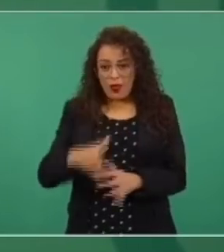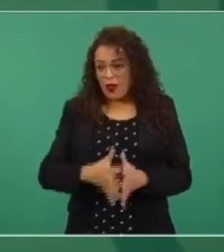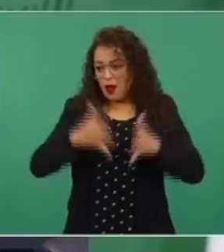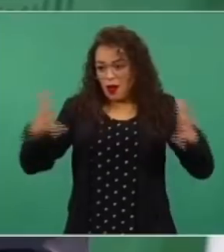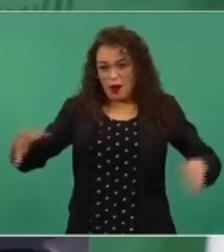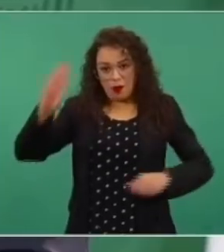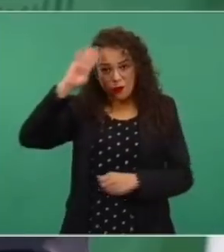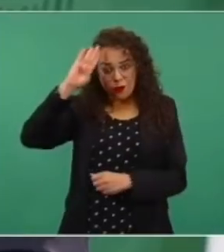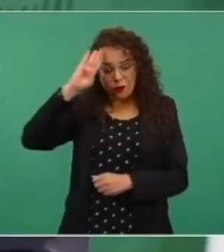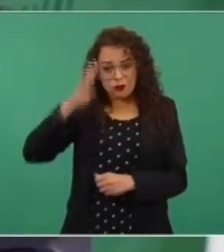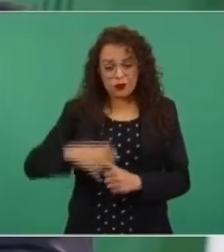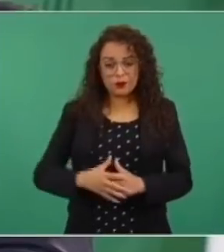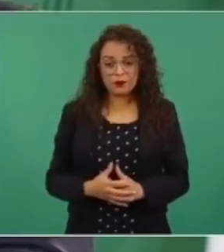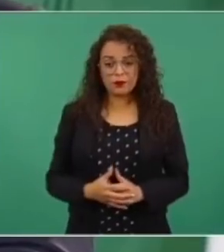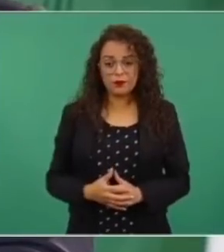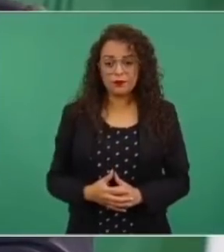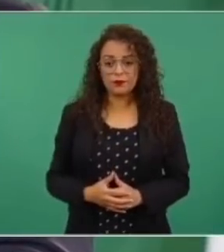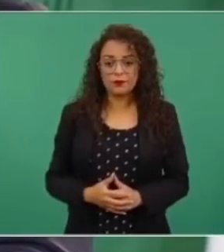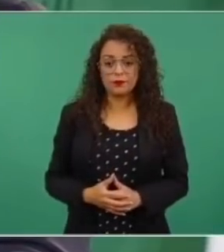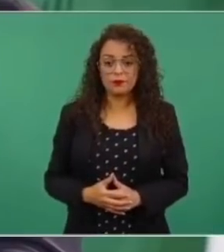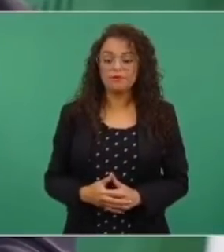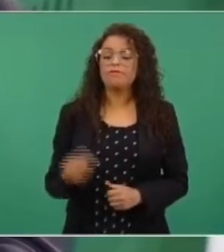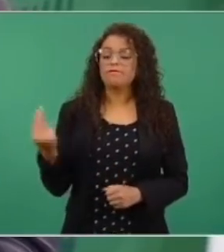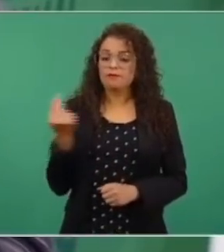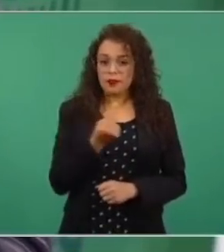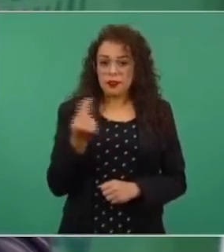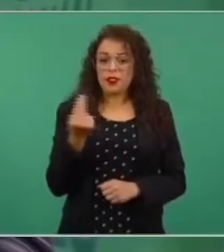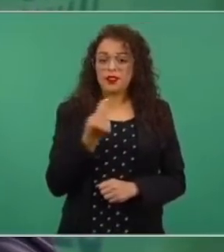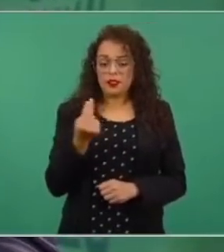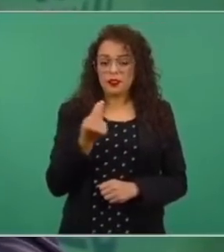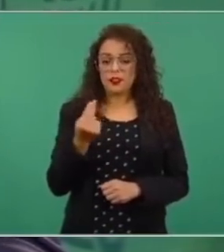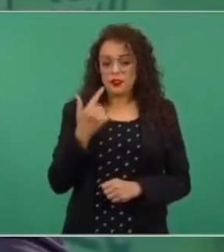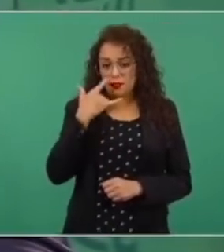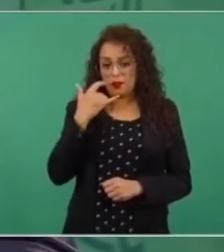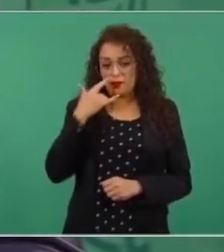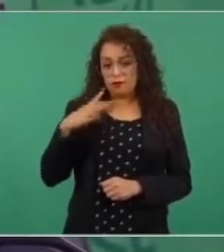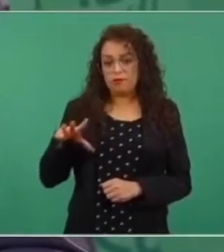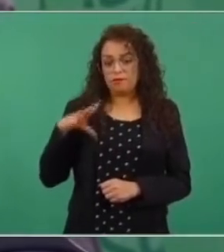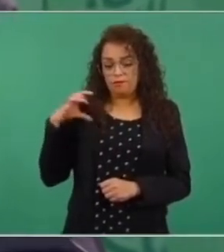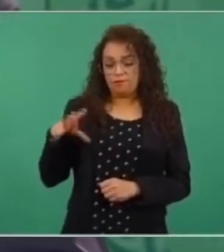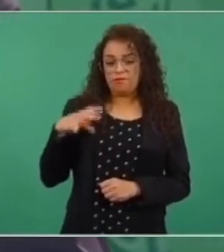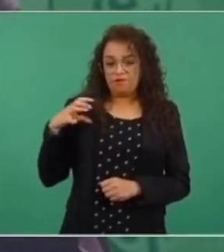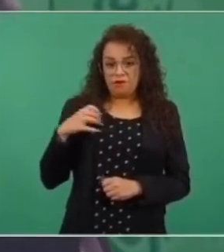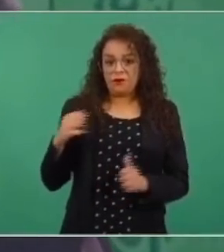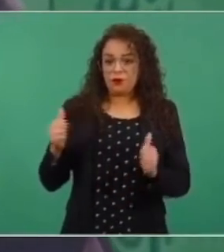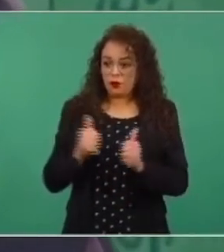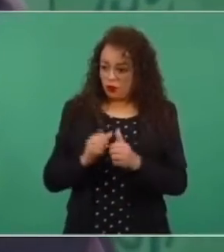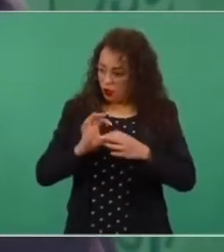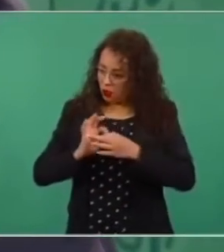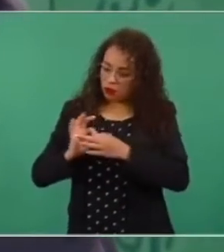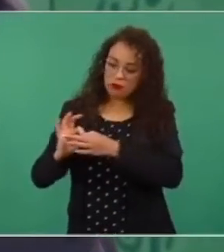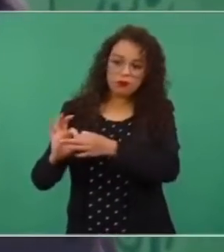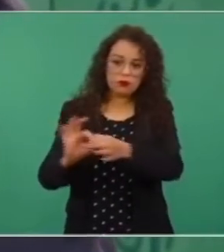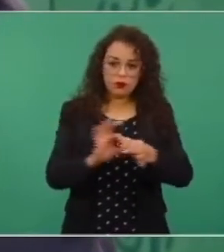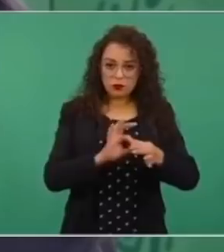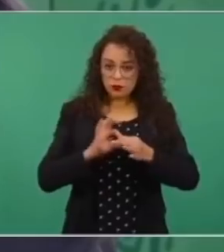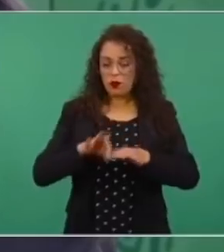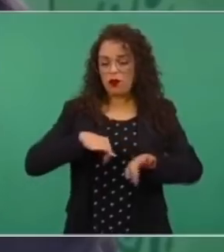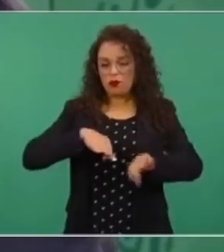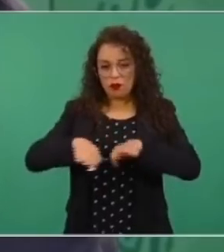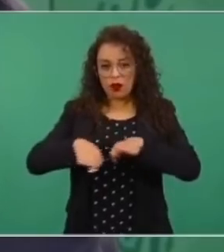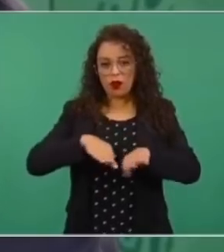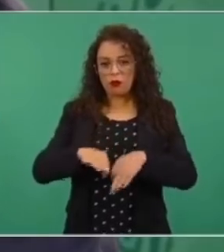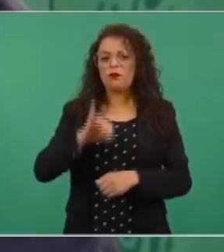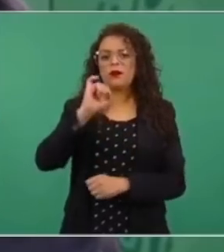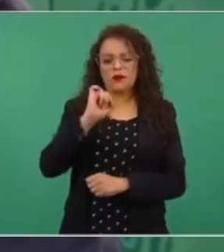Entonces, tenemos que trabajar de manera coordinada, lo estamos haciendo. El